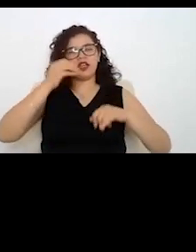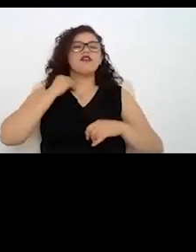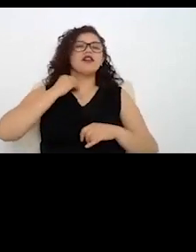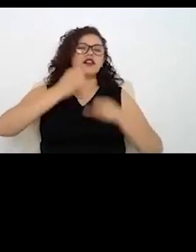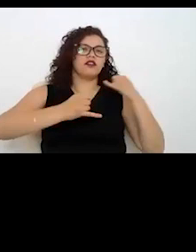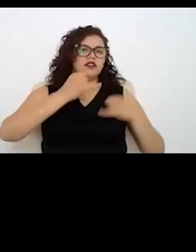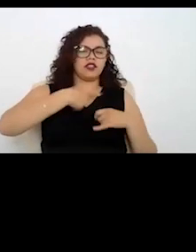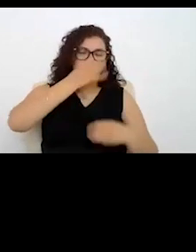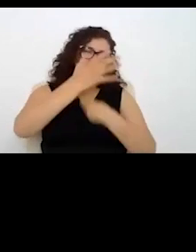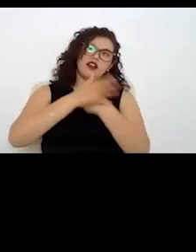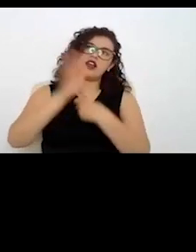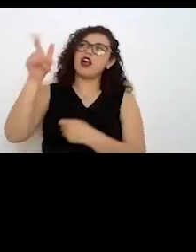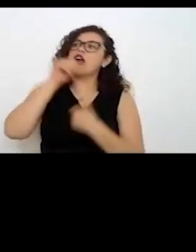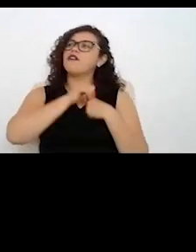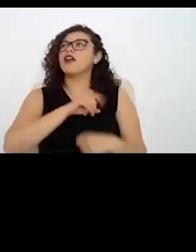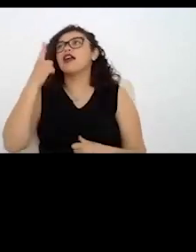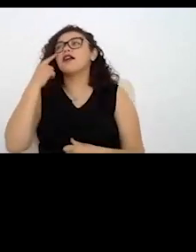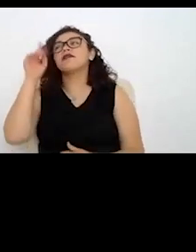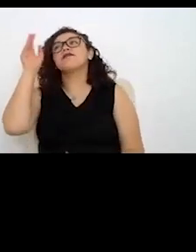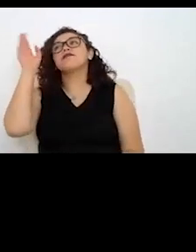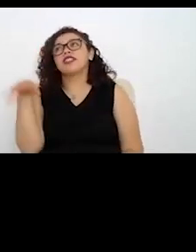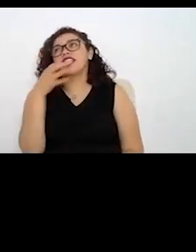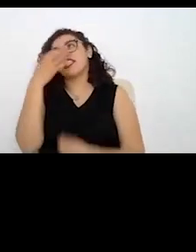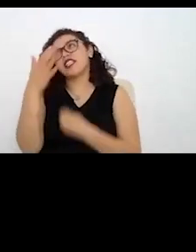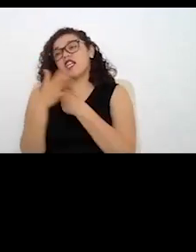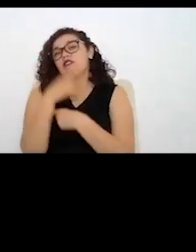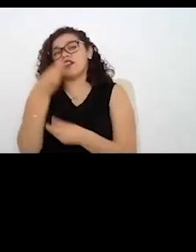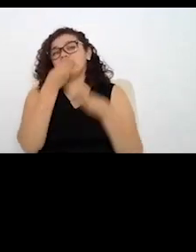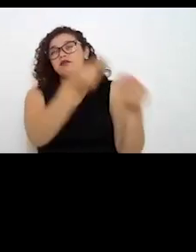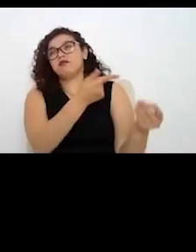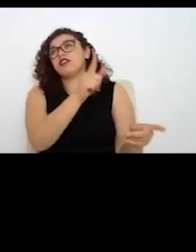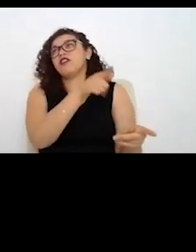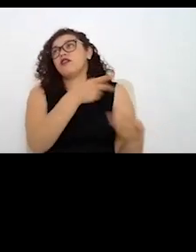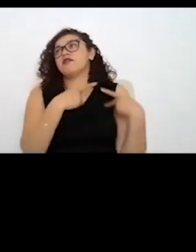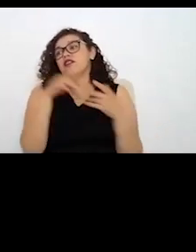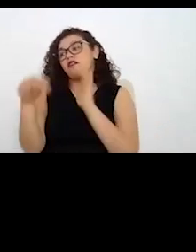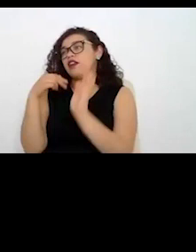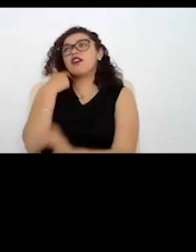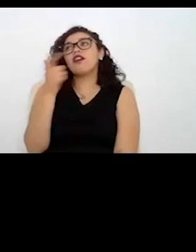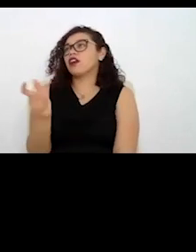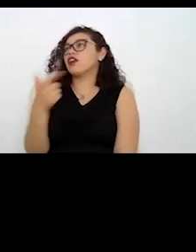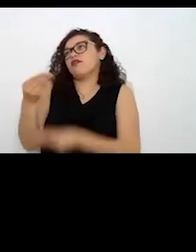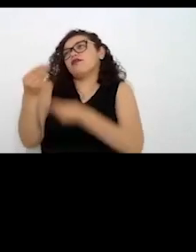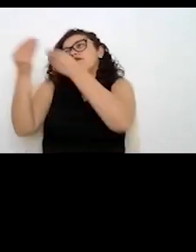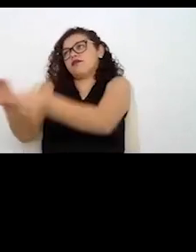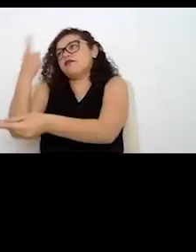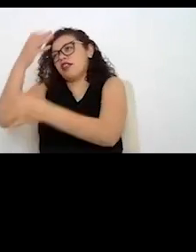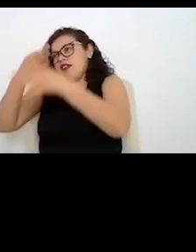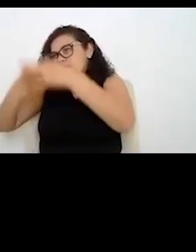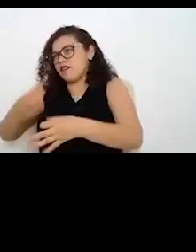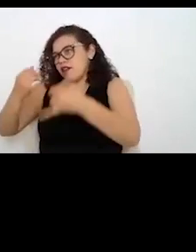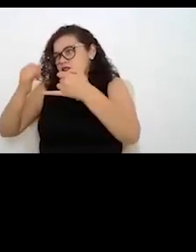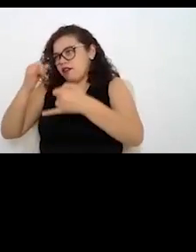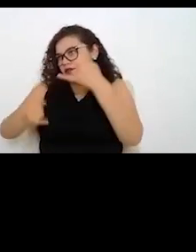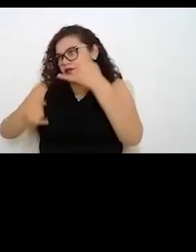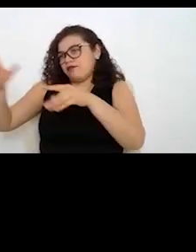decirle a la autoridad, oye, le quiero dar el aviso de rescisión a esta persona, pero esta persona no lo quiere firmar, entonces te lo entrego a ti para que de forma oficial y judicial